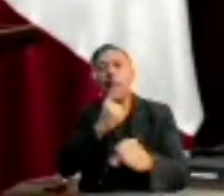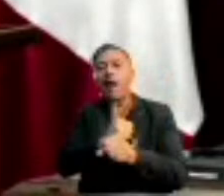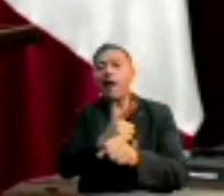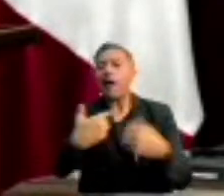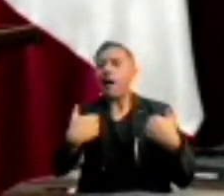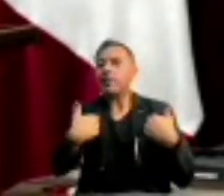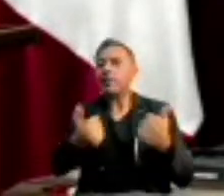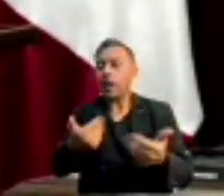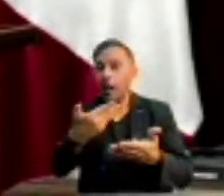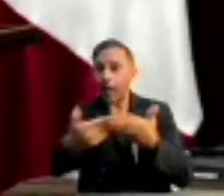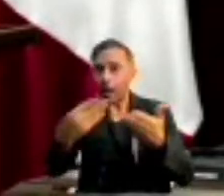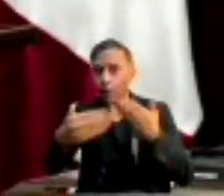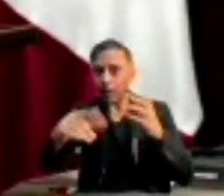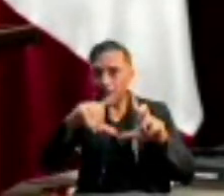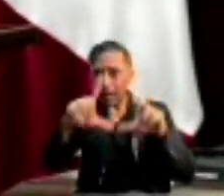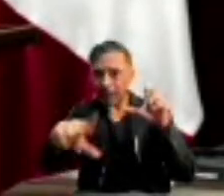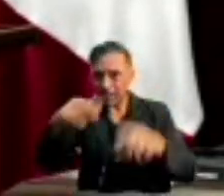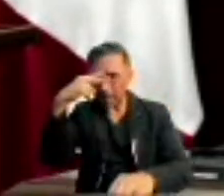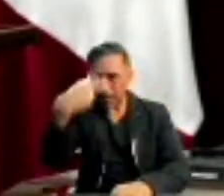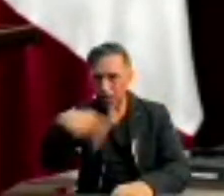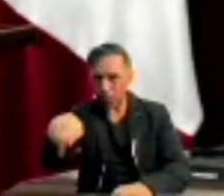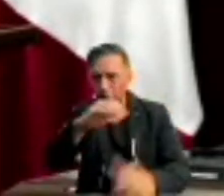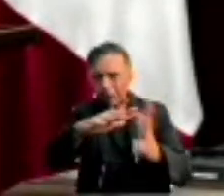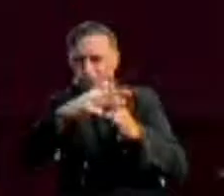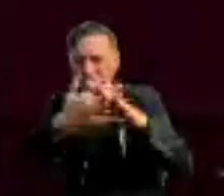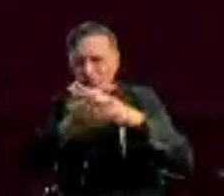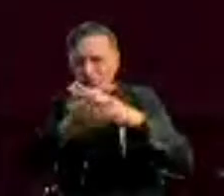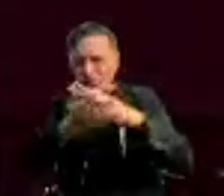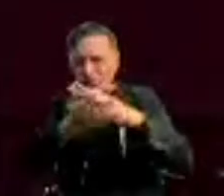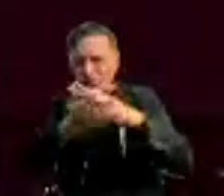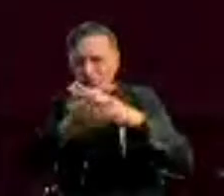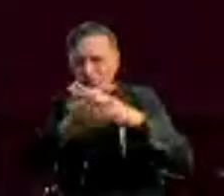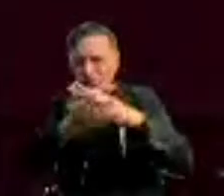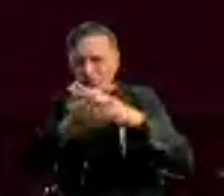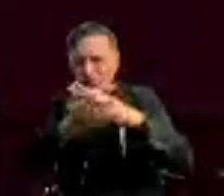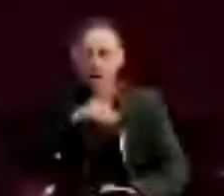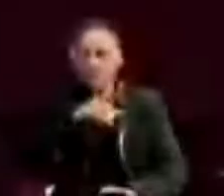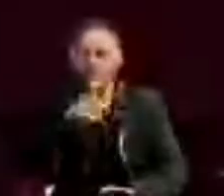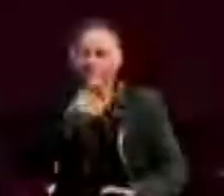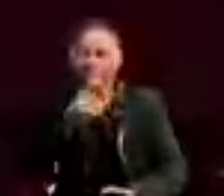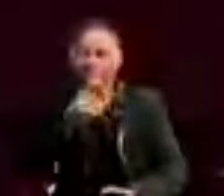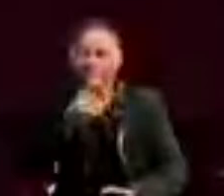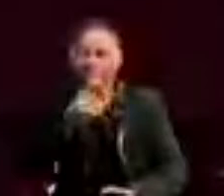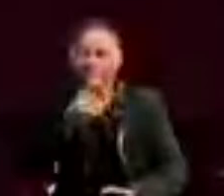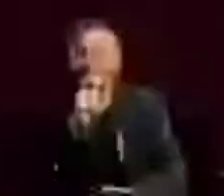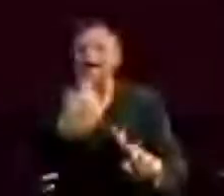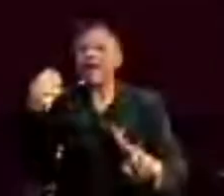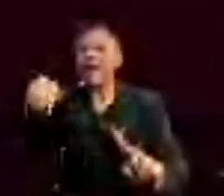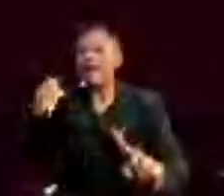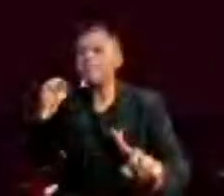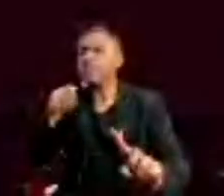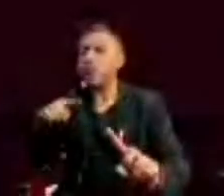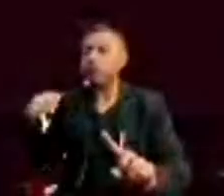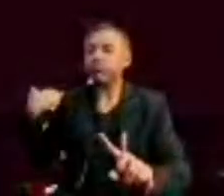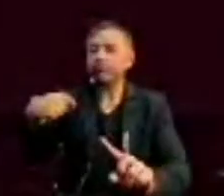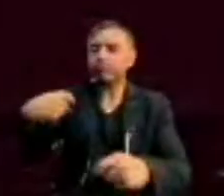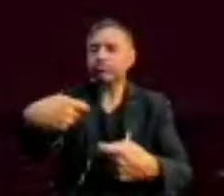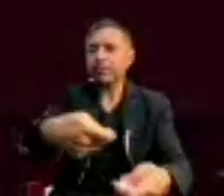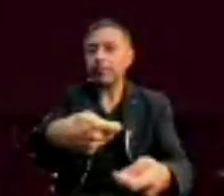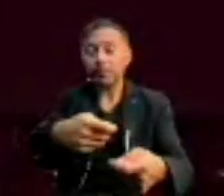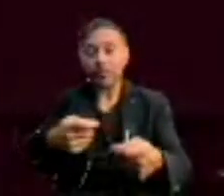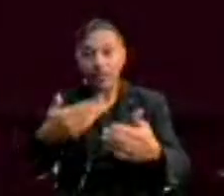nivel nacional padece nuestro país. Sirva de modesto homenaje el presente escrito al